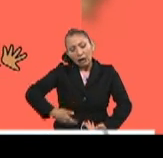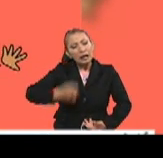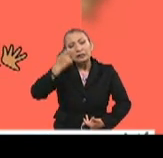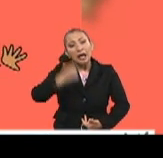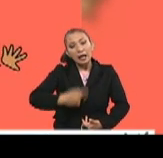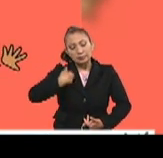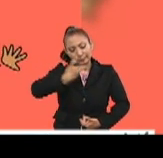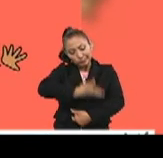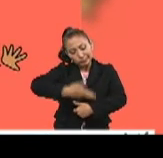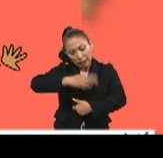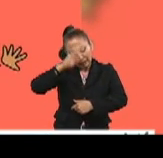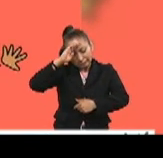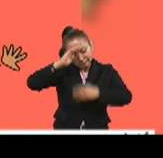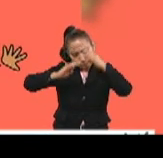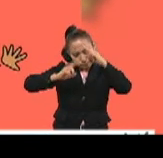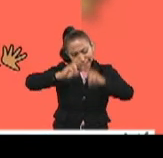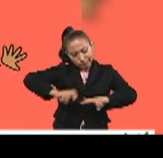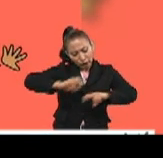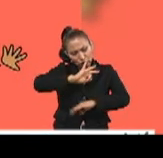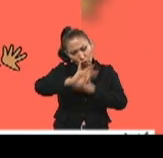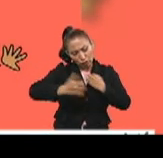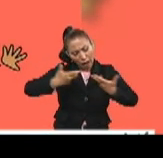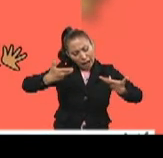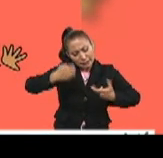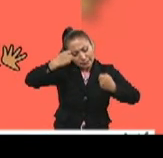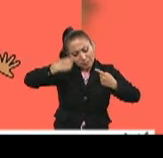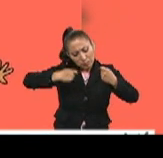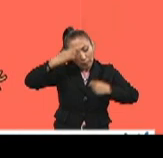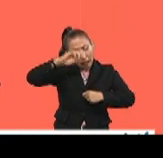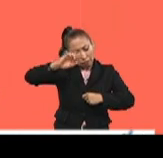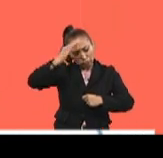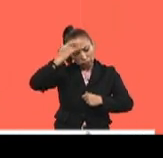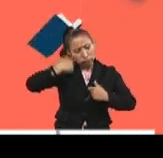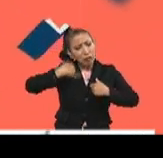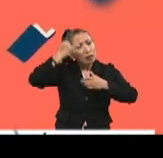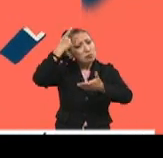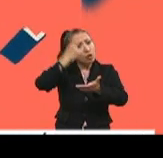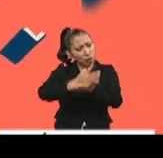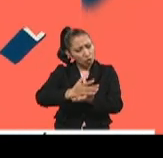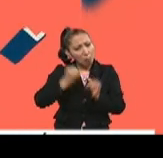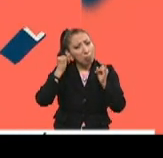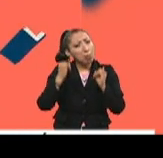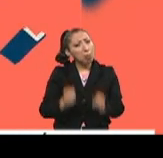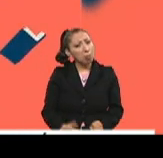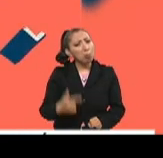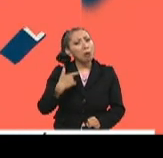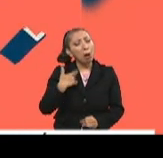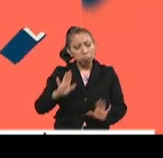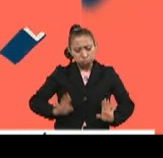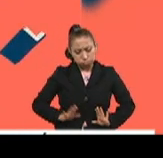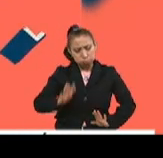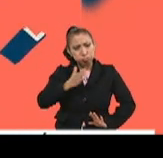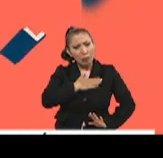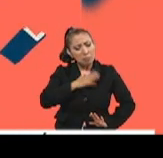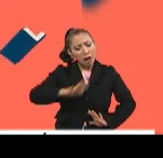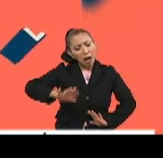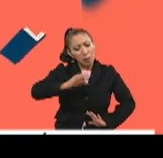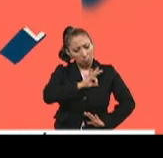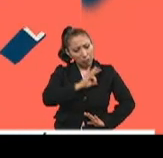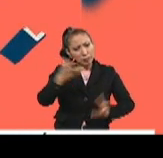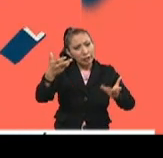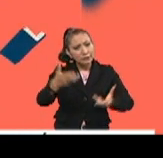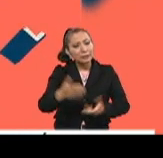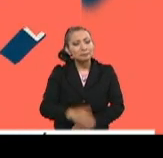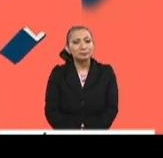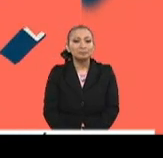trata del proceso de reflexión que todos podemos realizar para reconocernos como individuos únicos, con cualidades y áreas de